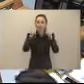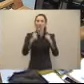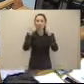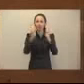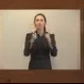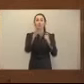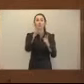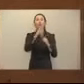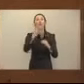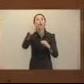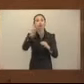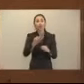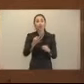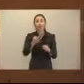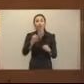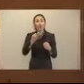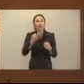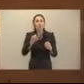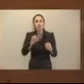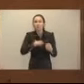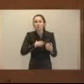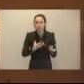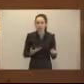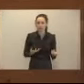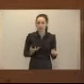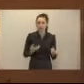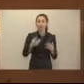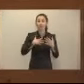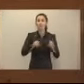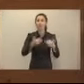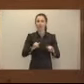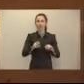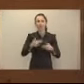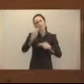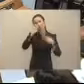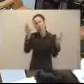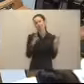porque de xuro sei que non ven poder. Haxa salud, pero que sea pública.